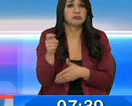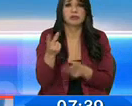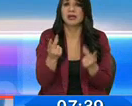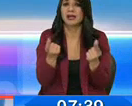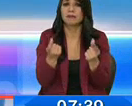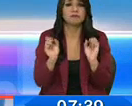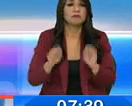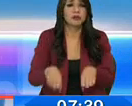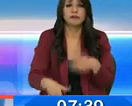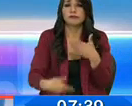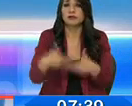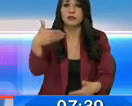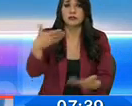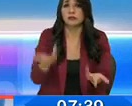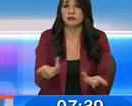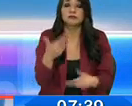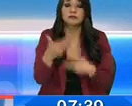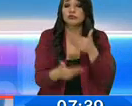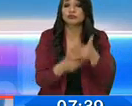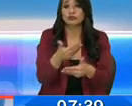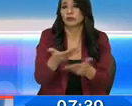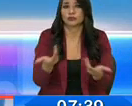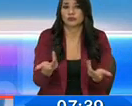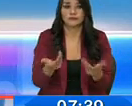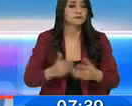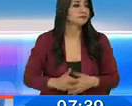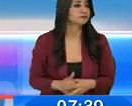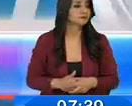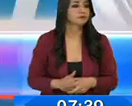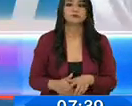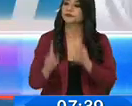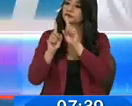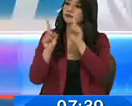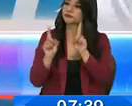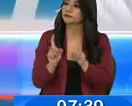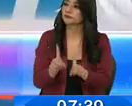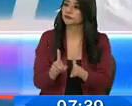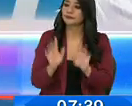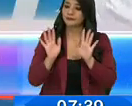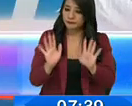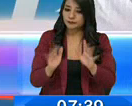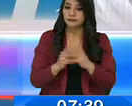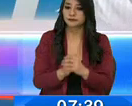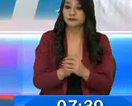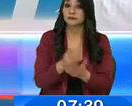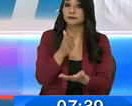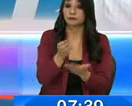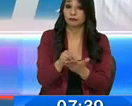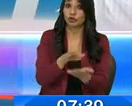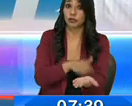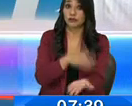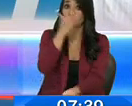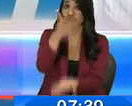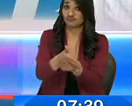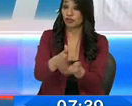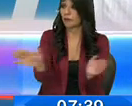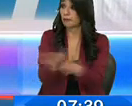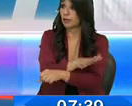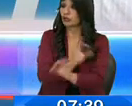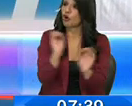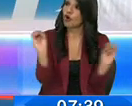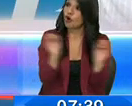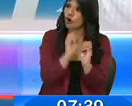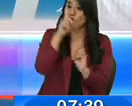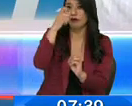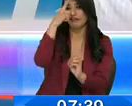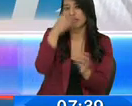poder obviamente procesarla de manera inmediata. Es decir, habría una disyuntiva: o se niega el proyecto como está, o simplemente el